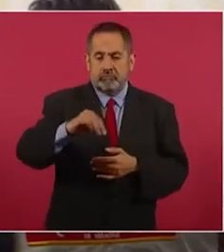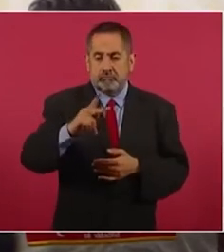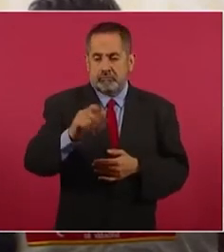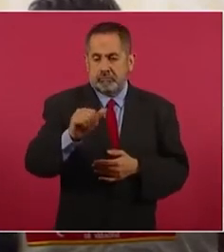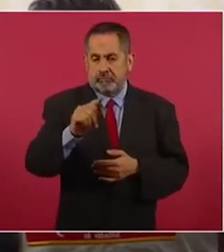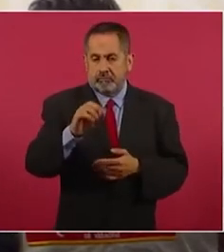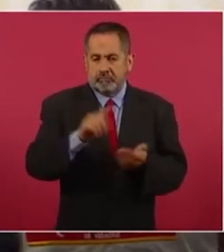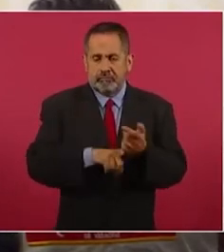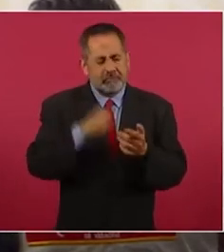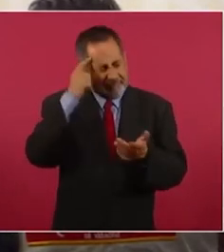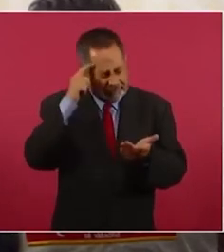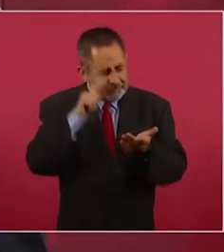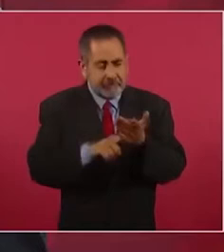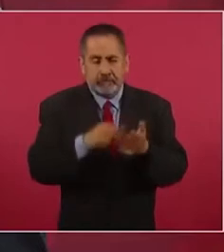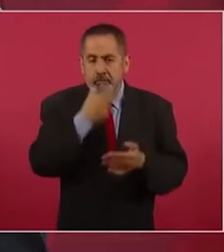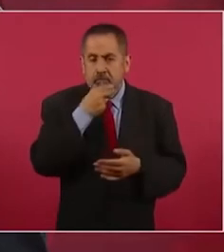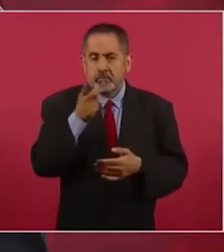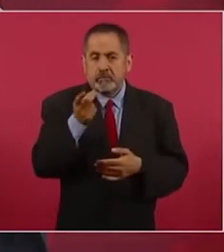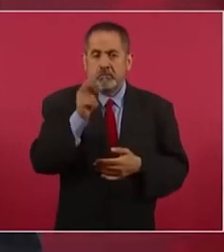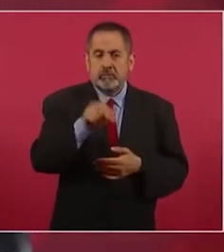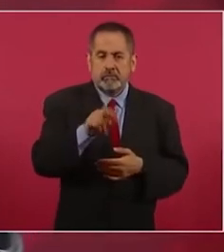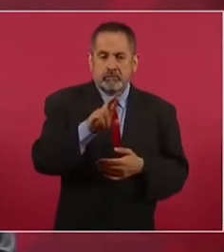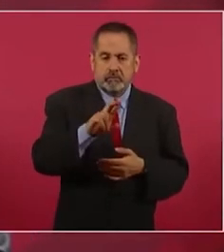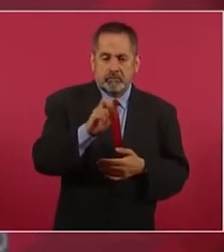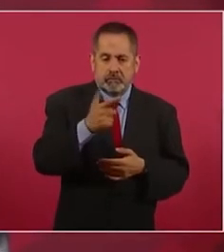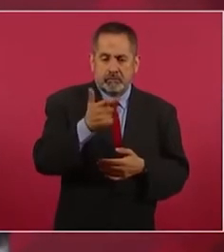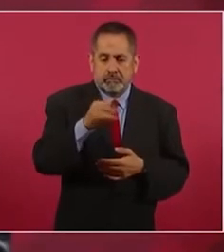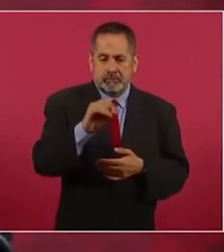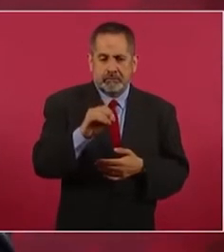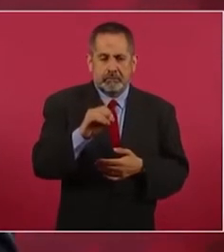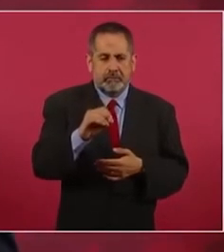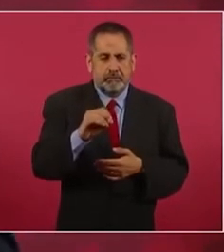creo que don Regino Hernández Hierro.